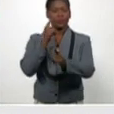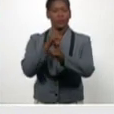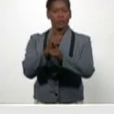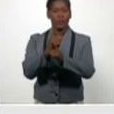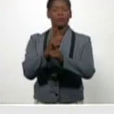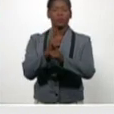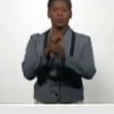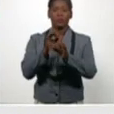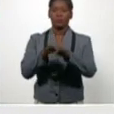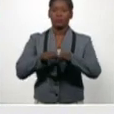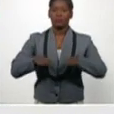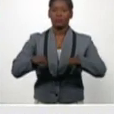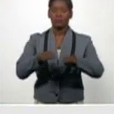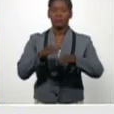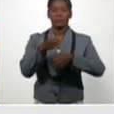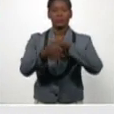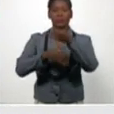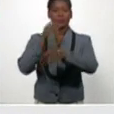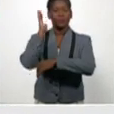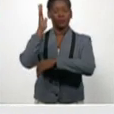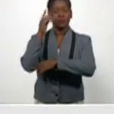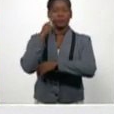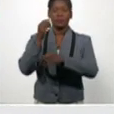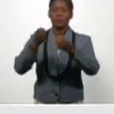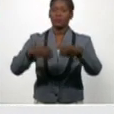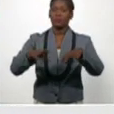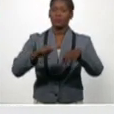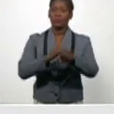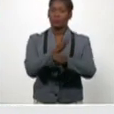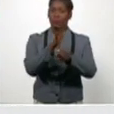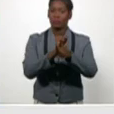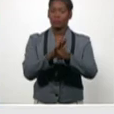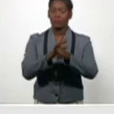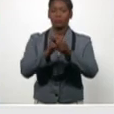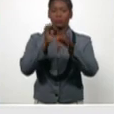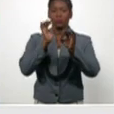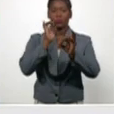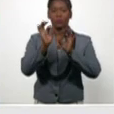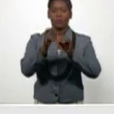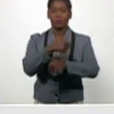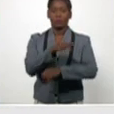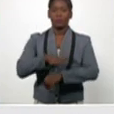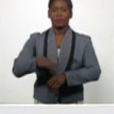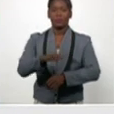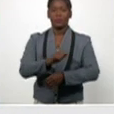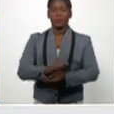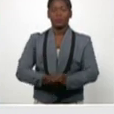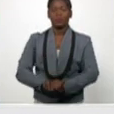conferencia de prensa para seguirle contando lo que hace Cuba por la salud de su población. Muy buenos días.